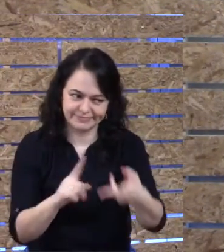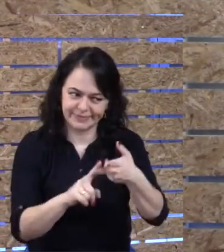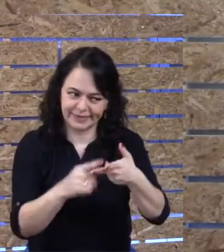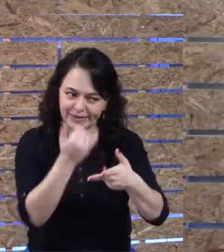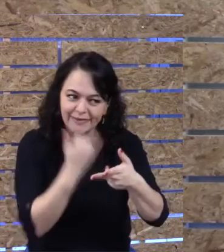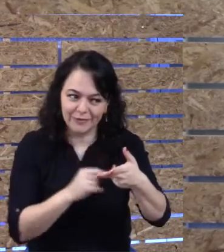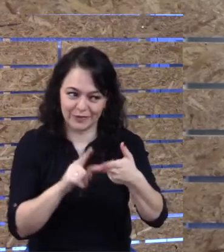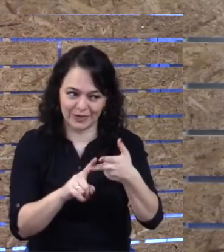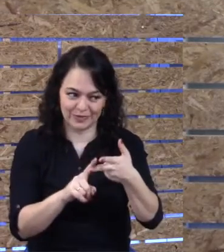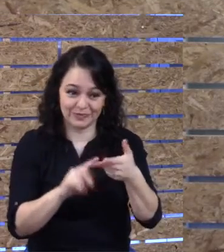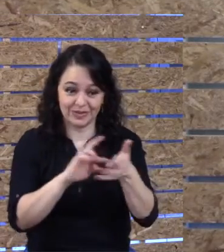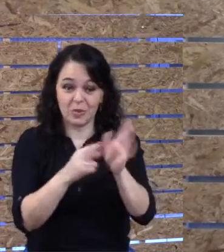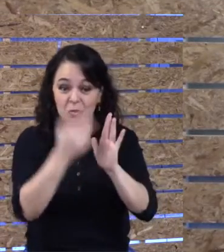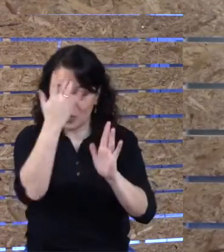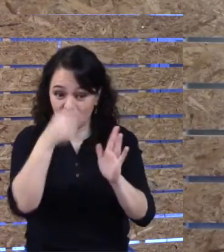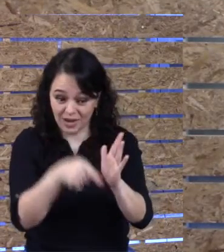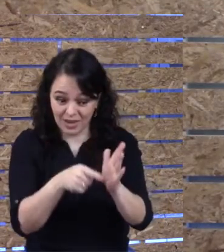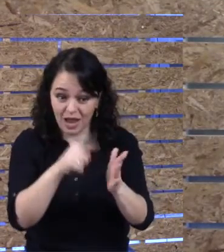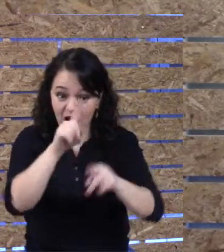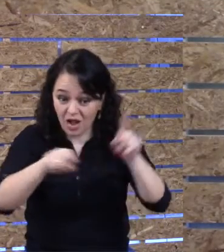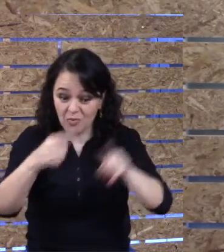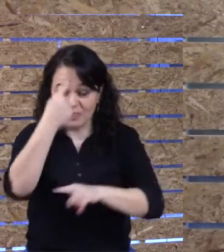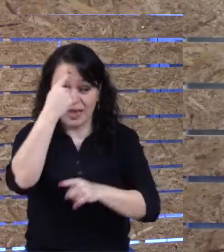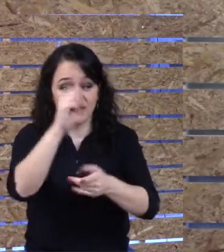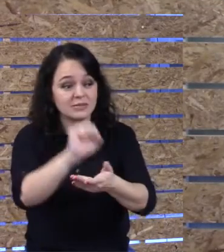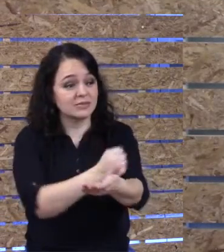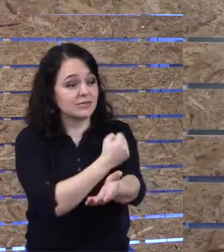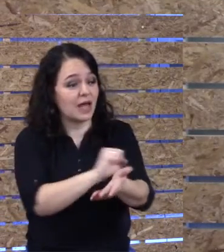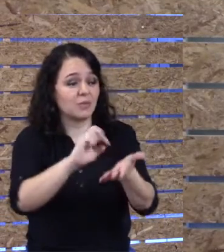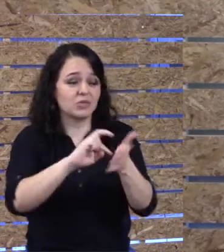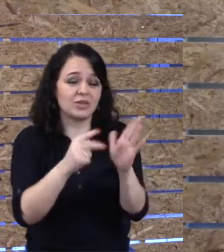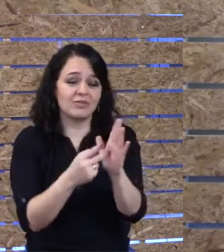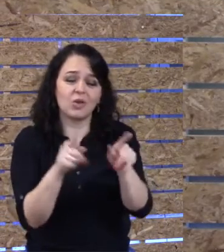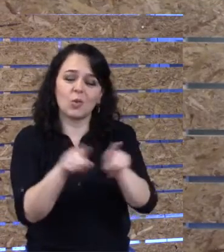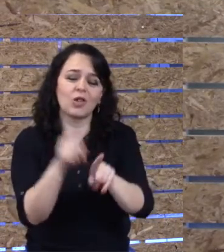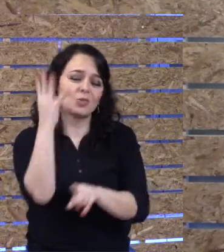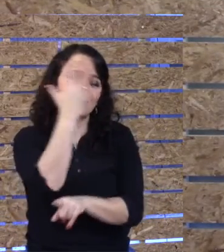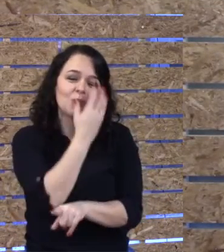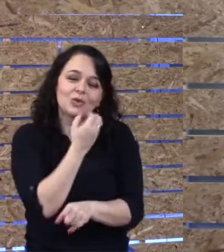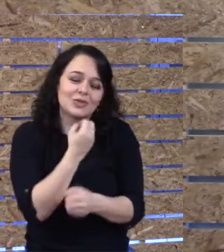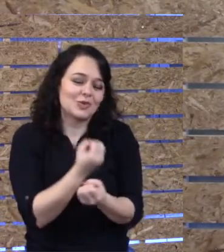salmo como un jardín de rosas, sin espinas,